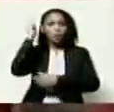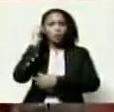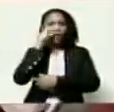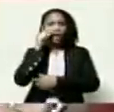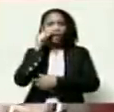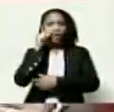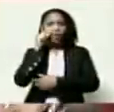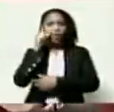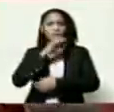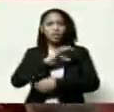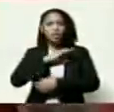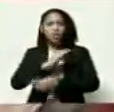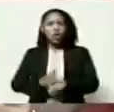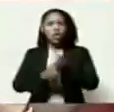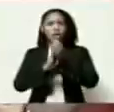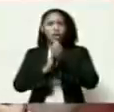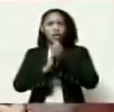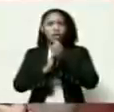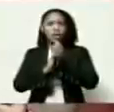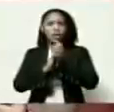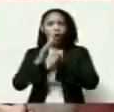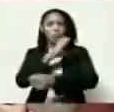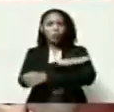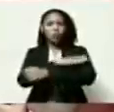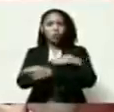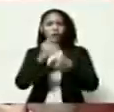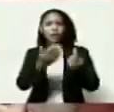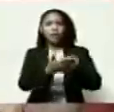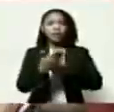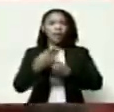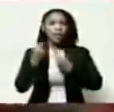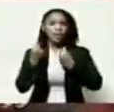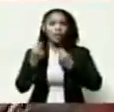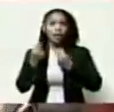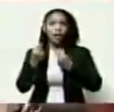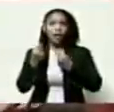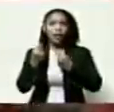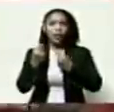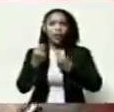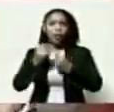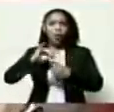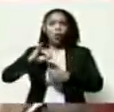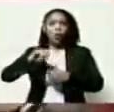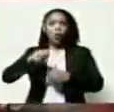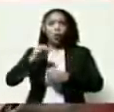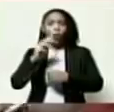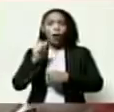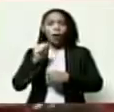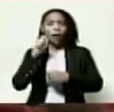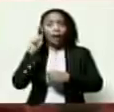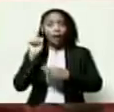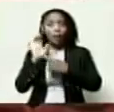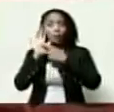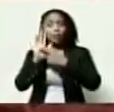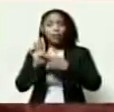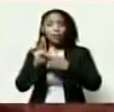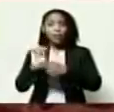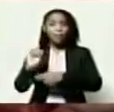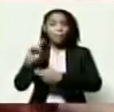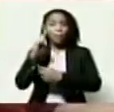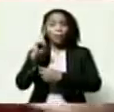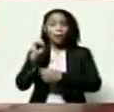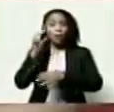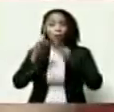señor dirigente de la oposición recibía dinero. Juan Carlos Caldera recibía dinero, era el representante de Primero Justicia